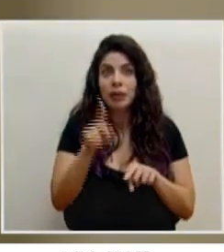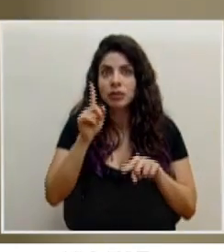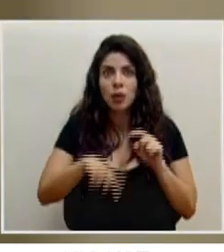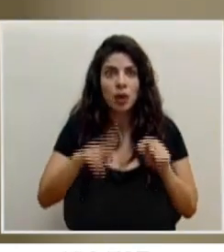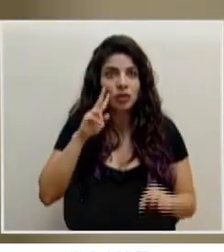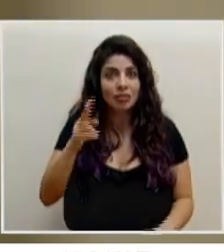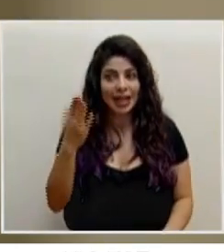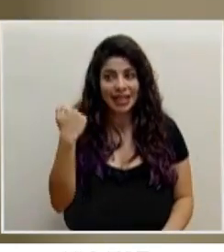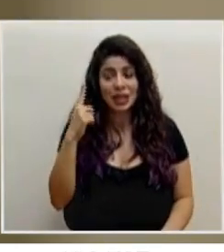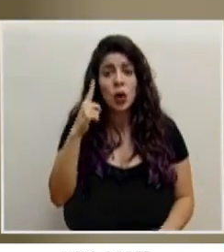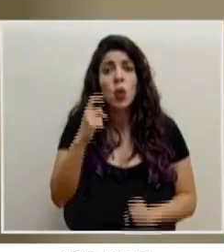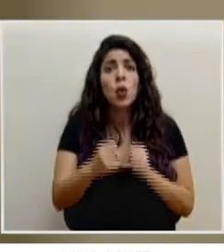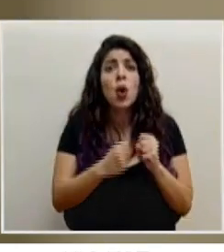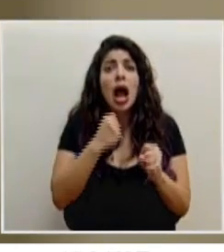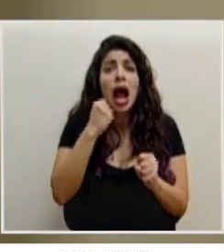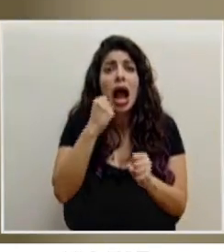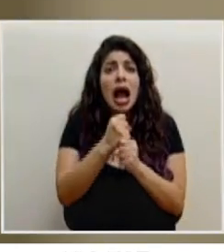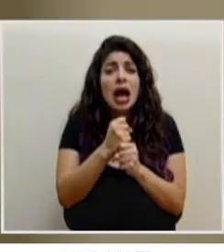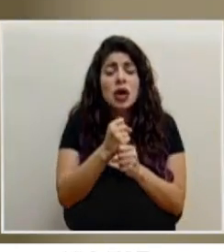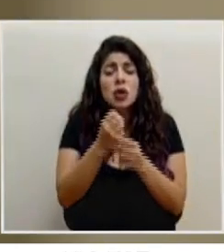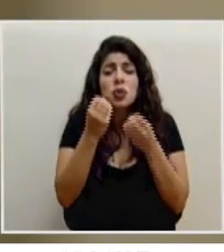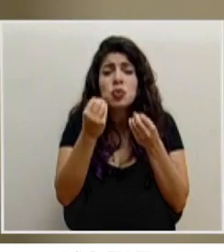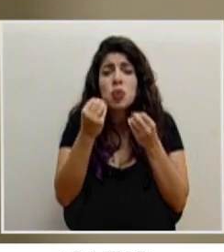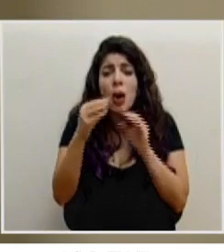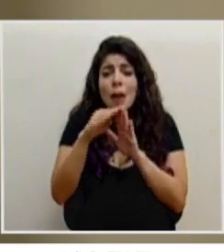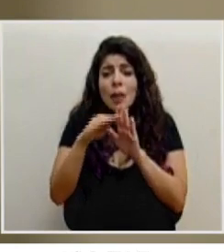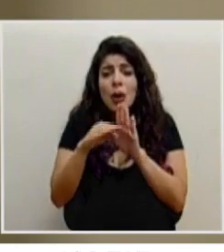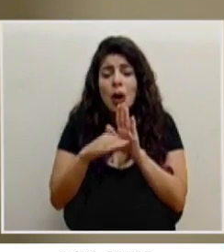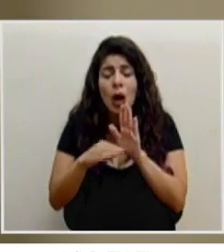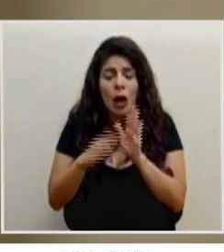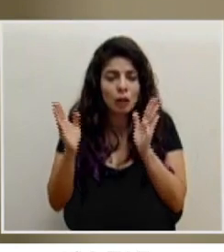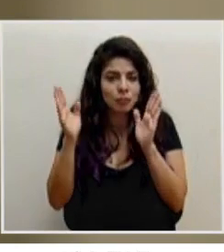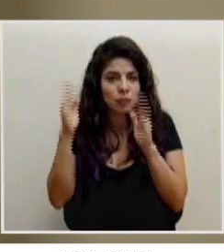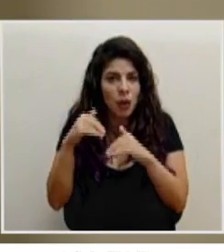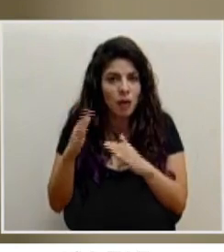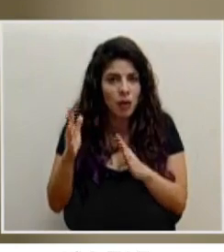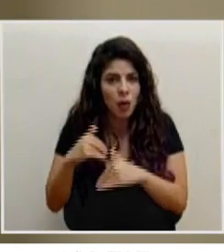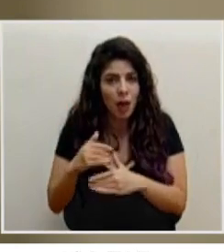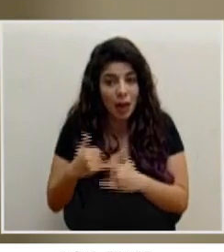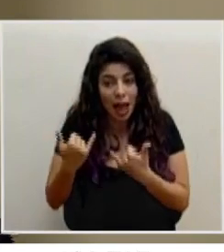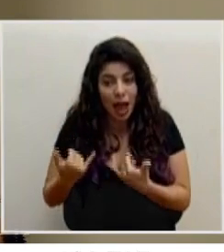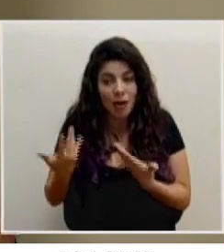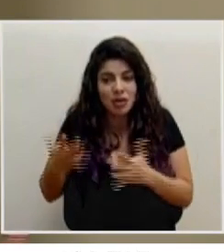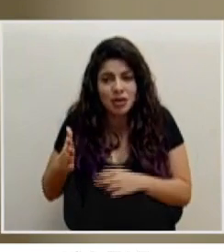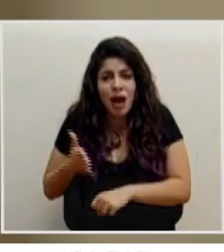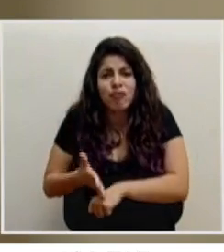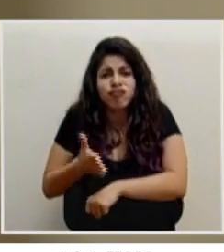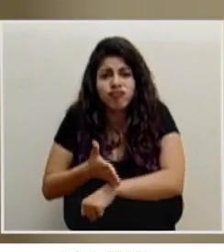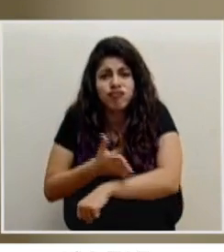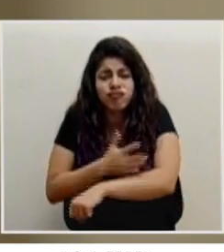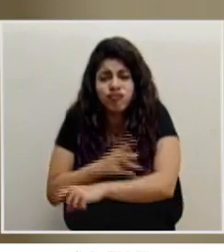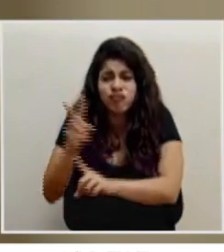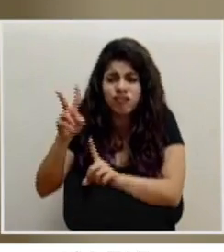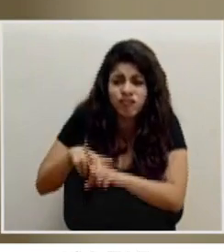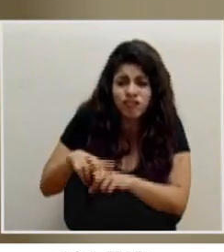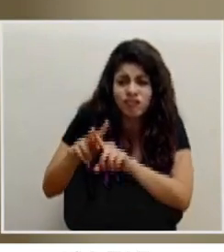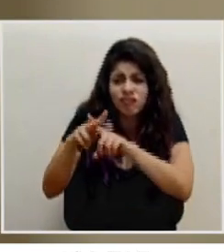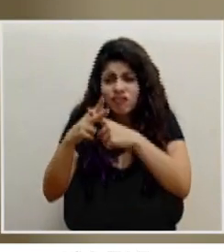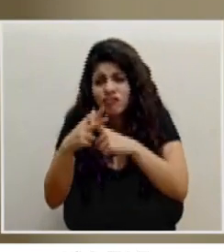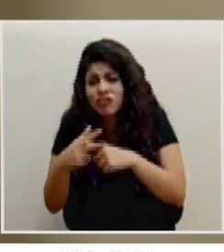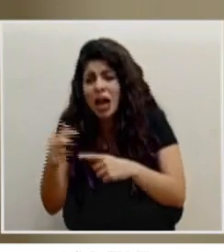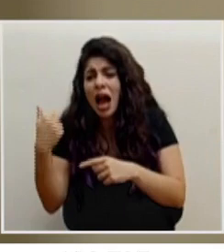no teníamos muchísimos de los protocolos que se han ido mejorando, que se han ido implementando, que tenemos